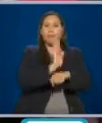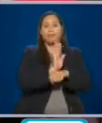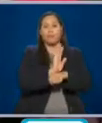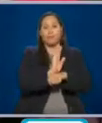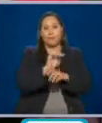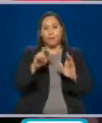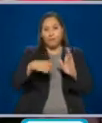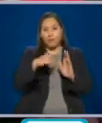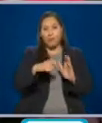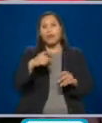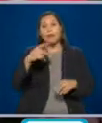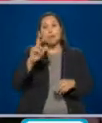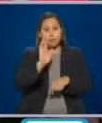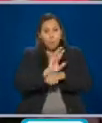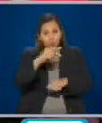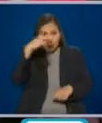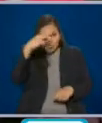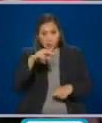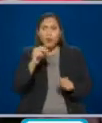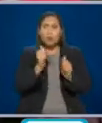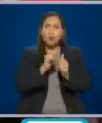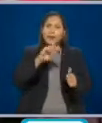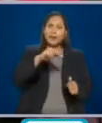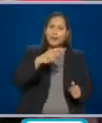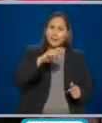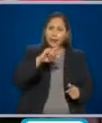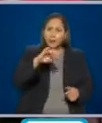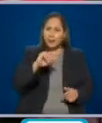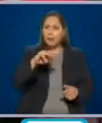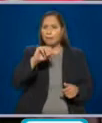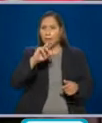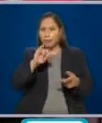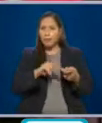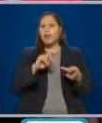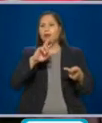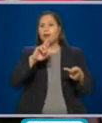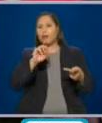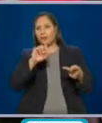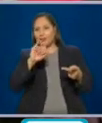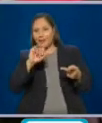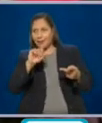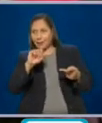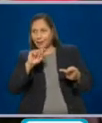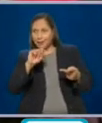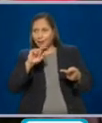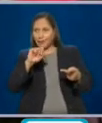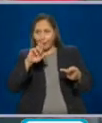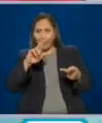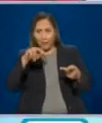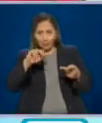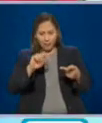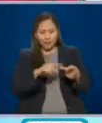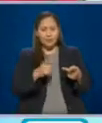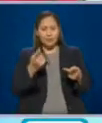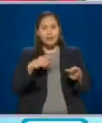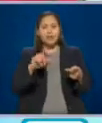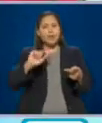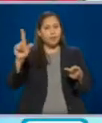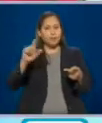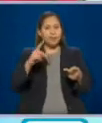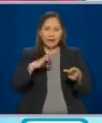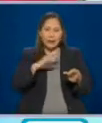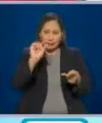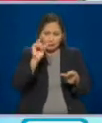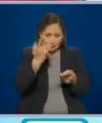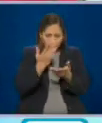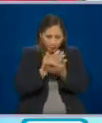Pero hizo películas en México con Angélica María, con Rosita Arenas. Con las más famosas. No, las más famosas, ¿no? Esa de, aquí la tengo apuntada,